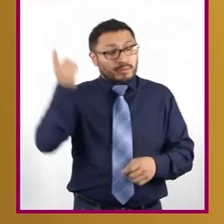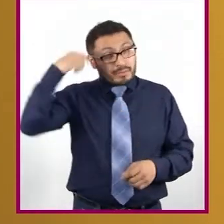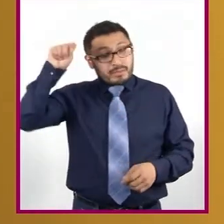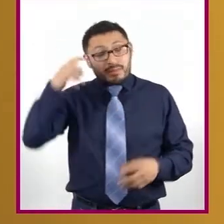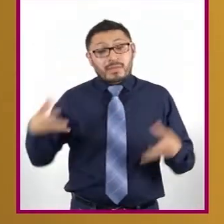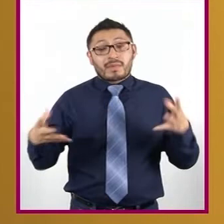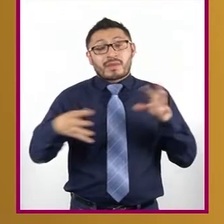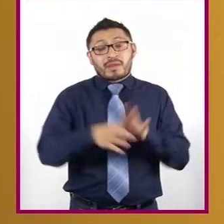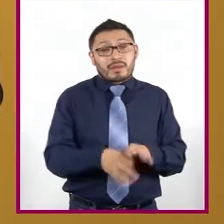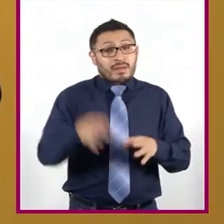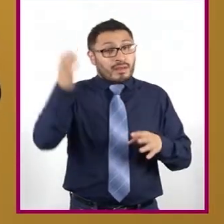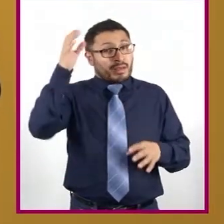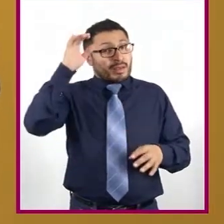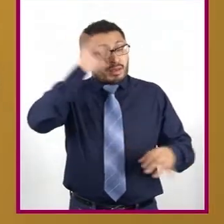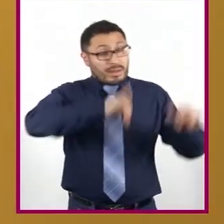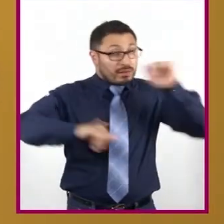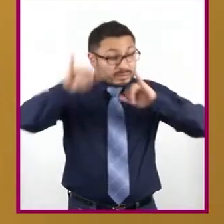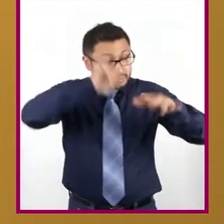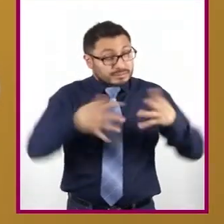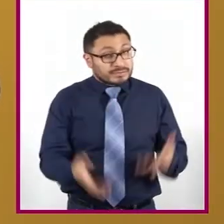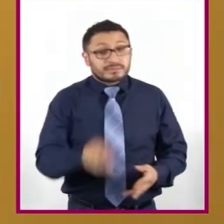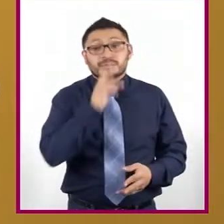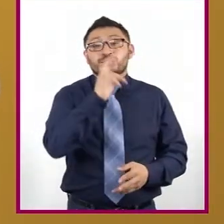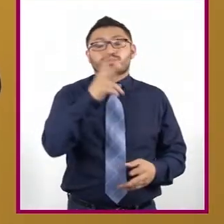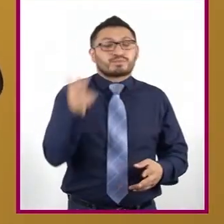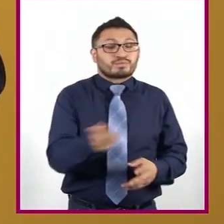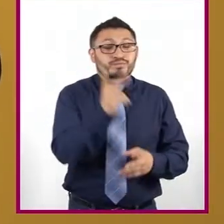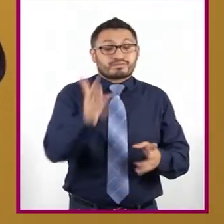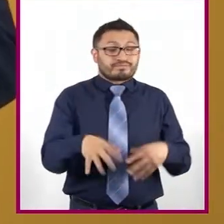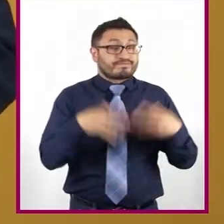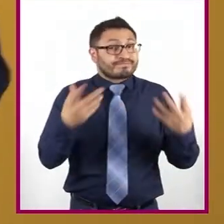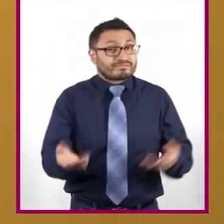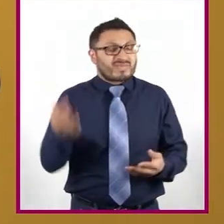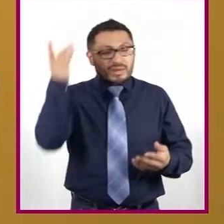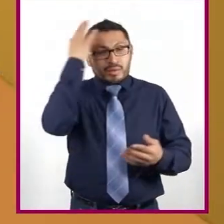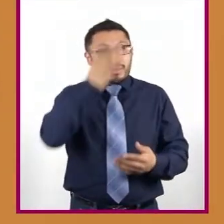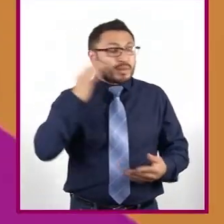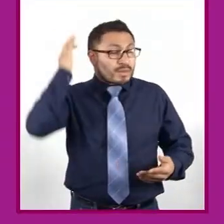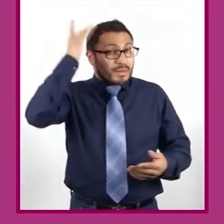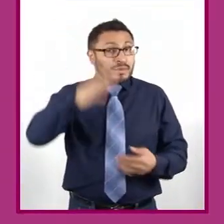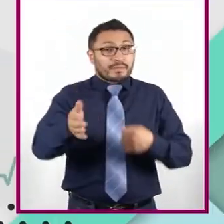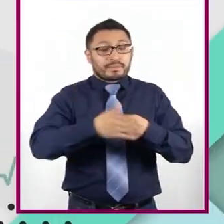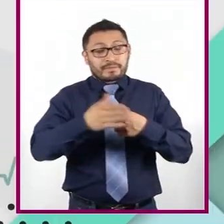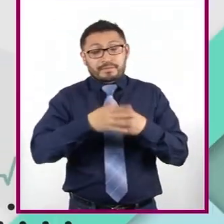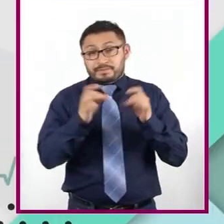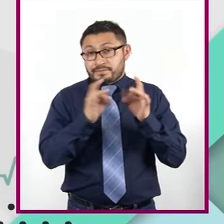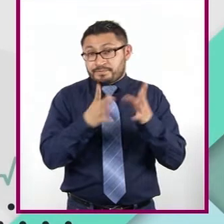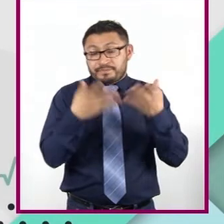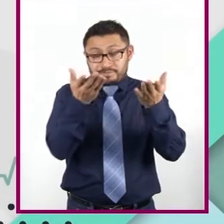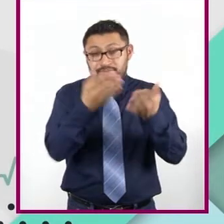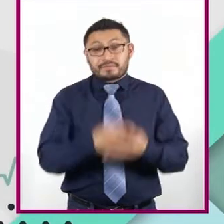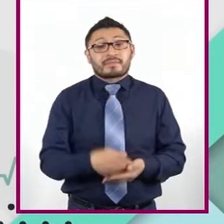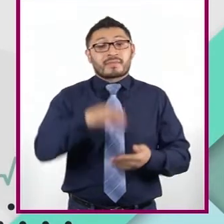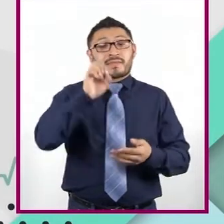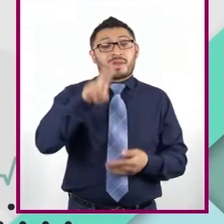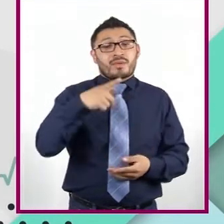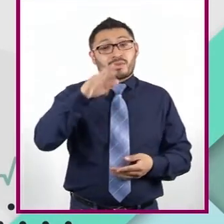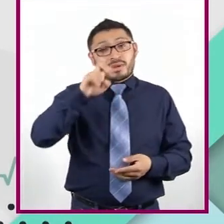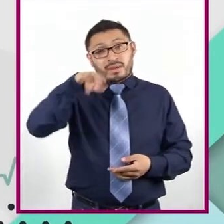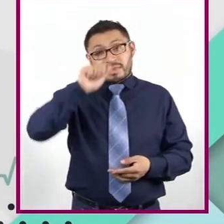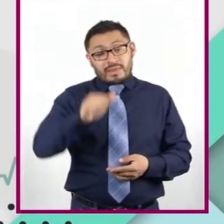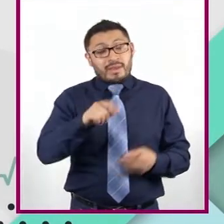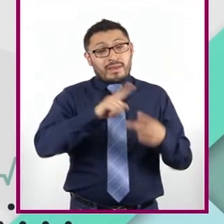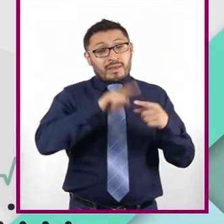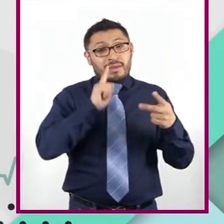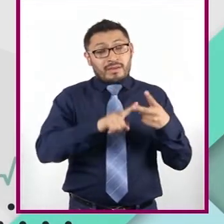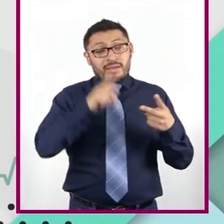con la experimental? Para contestar esta pregunta, analicemos la siguiente situación. Eugenia y Felipe